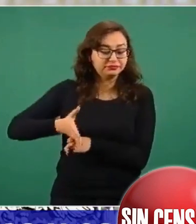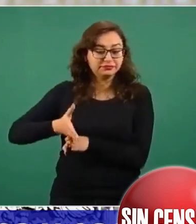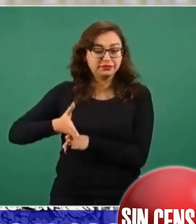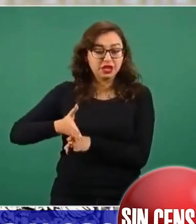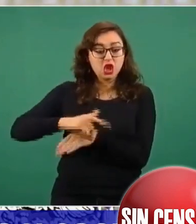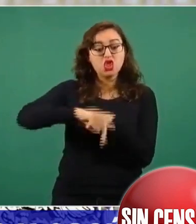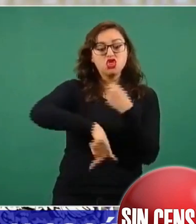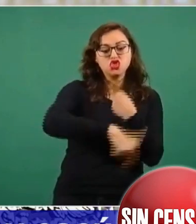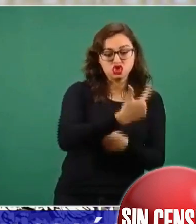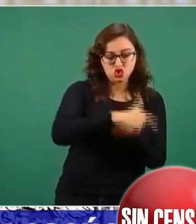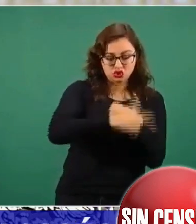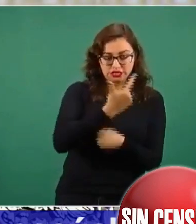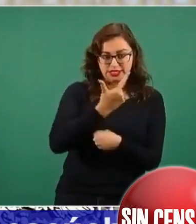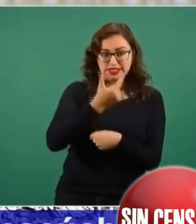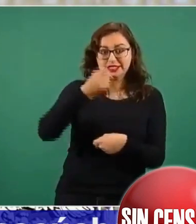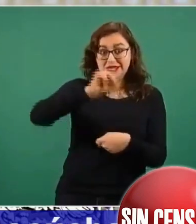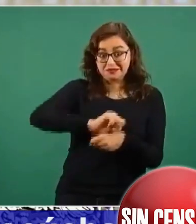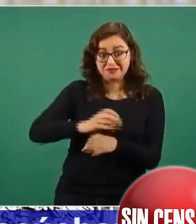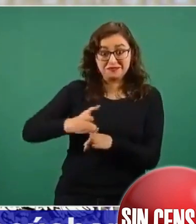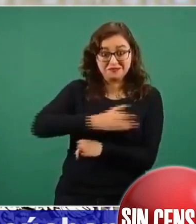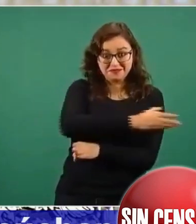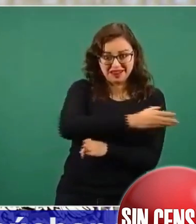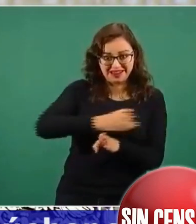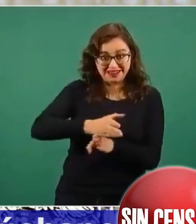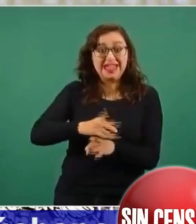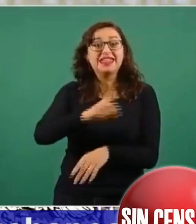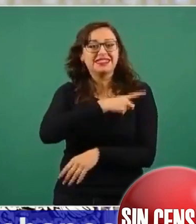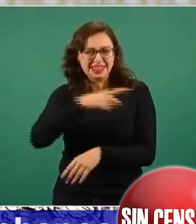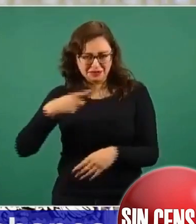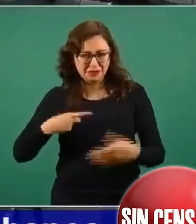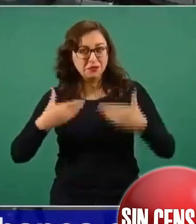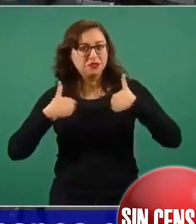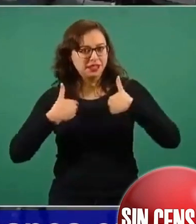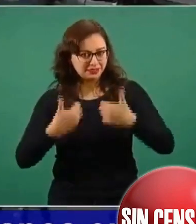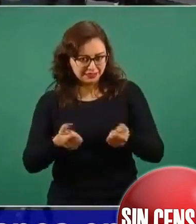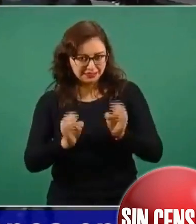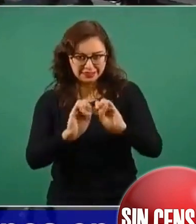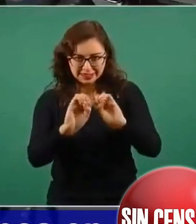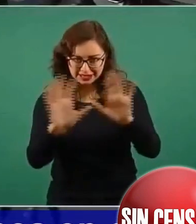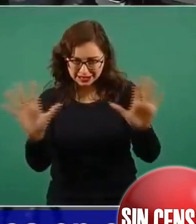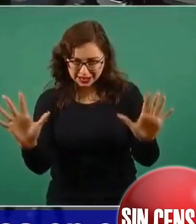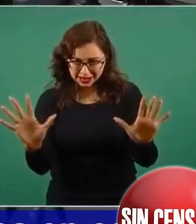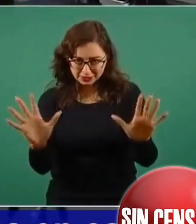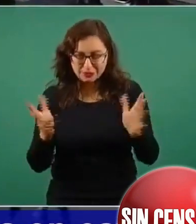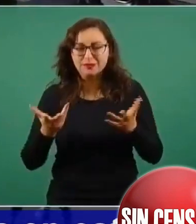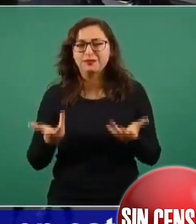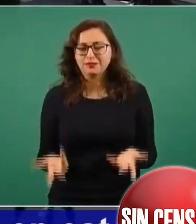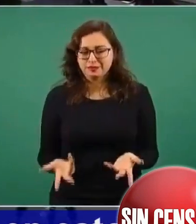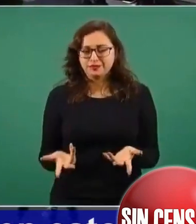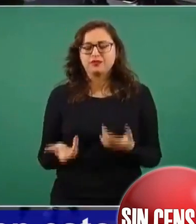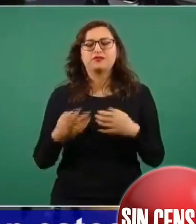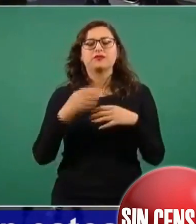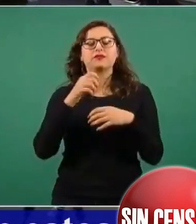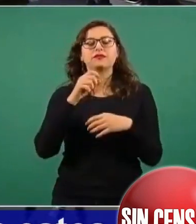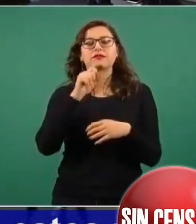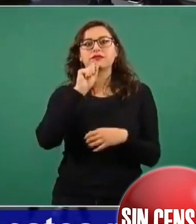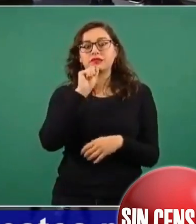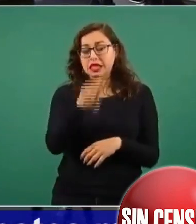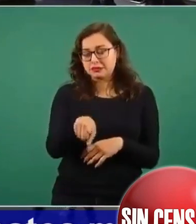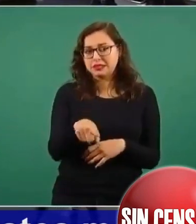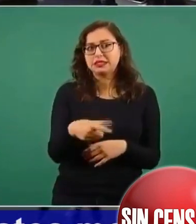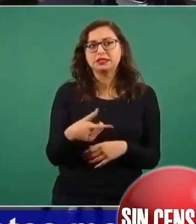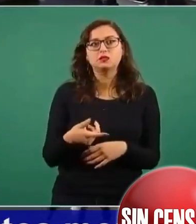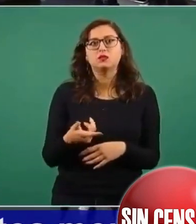12 semanas. Eso es un matiz también importante. Y por otra parte, y